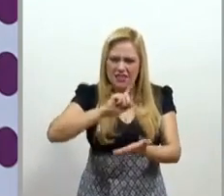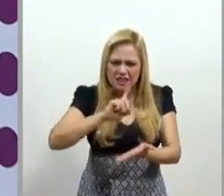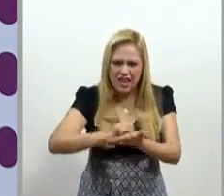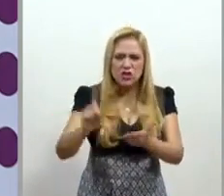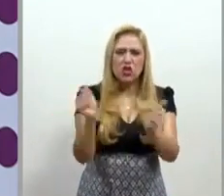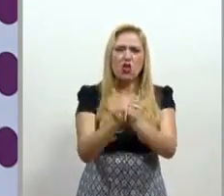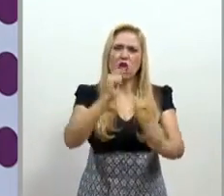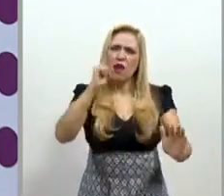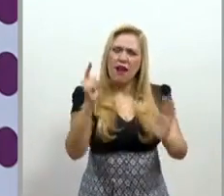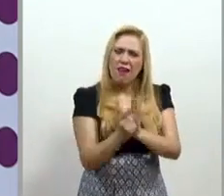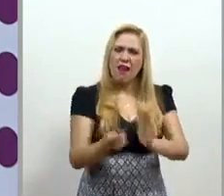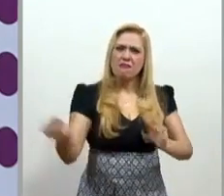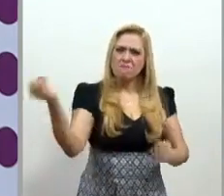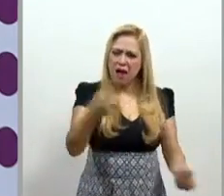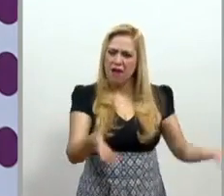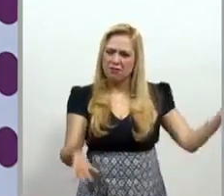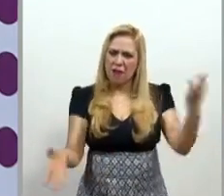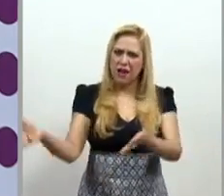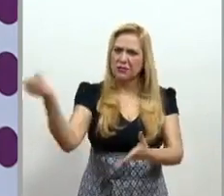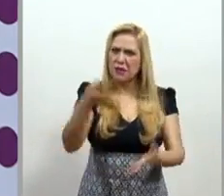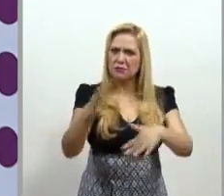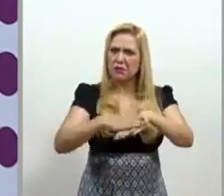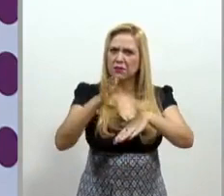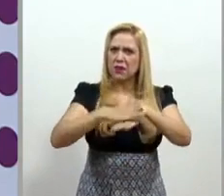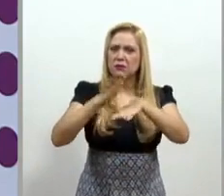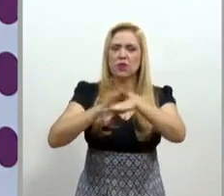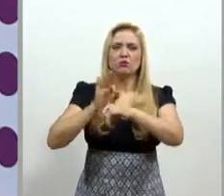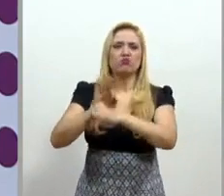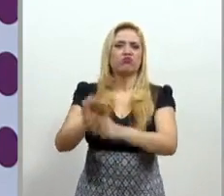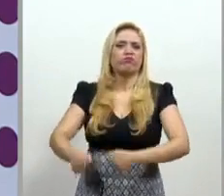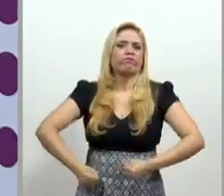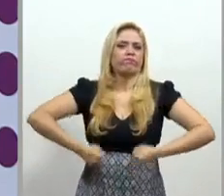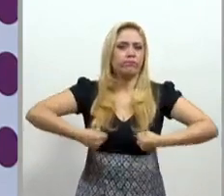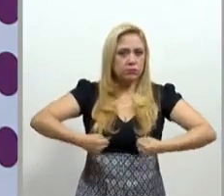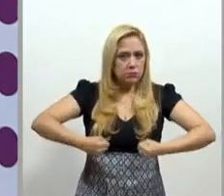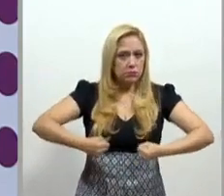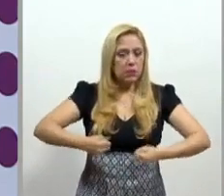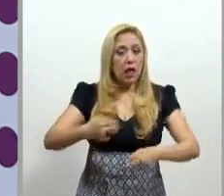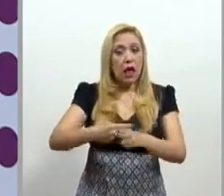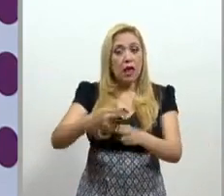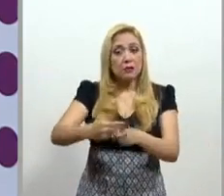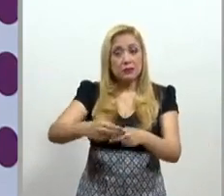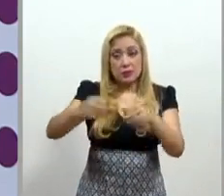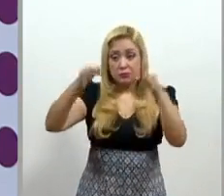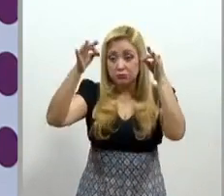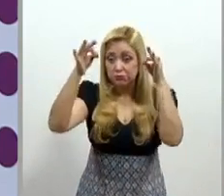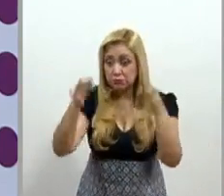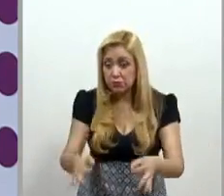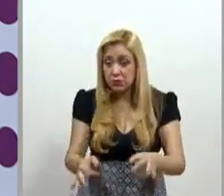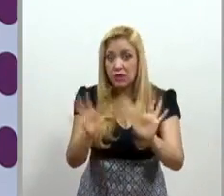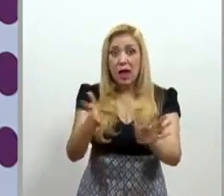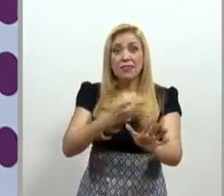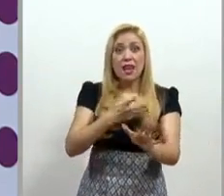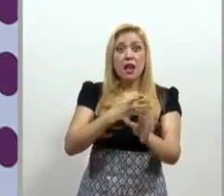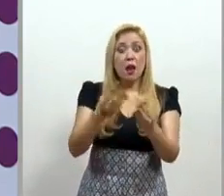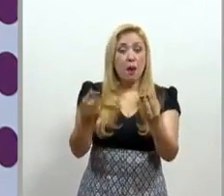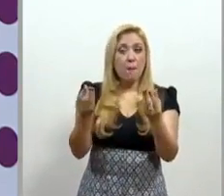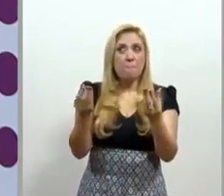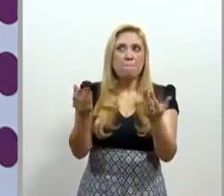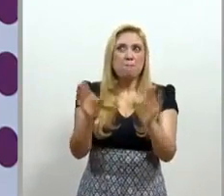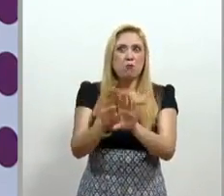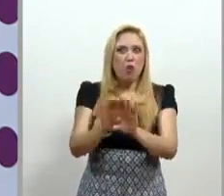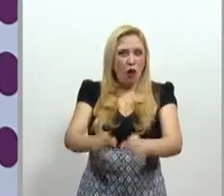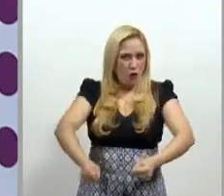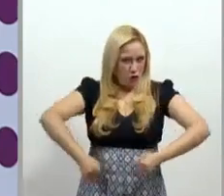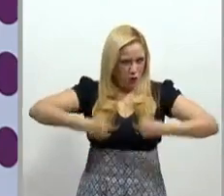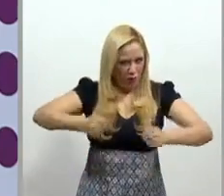concreto. Y una vez que digamos que alcanza cierto grado de protección, ya